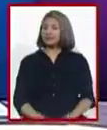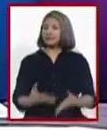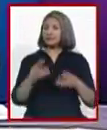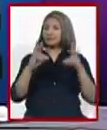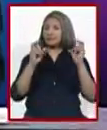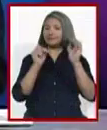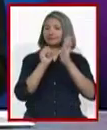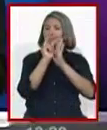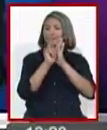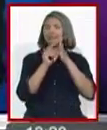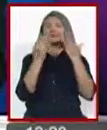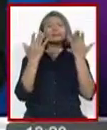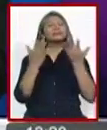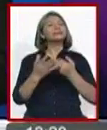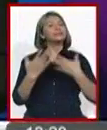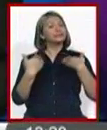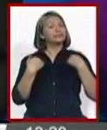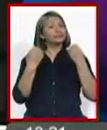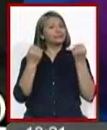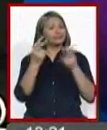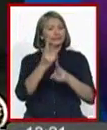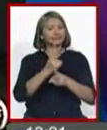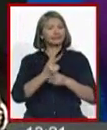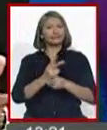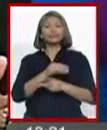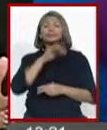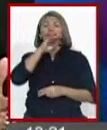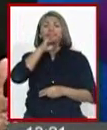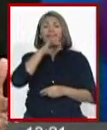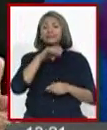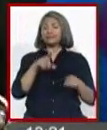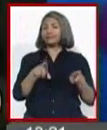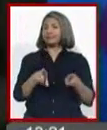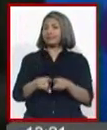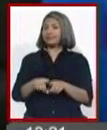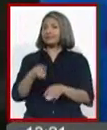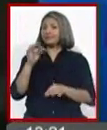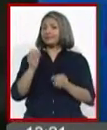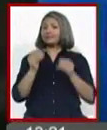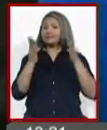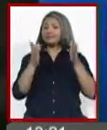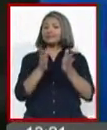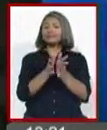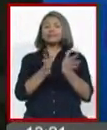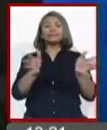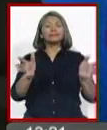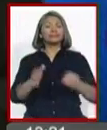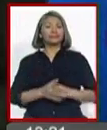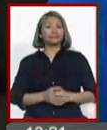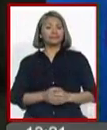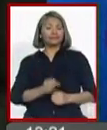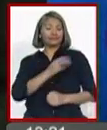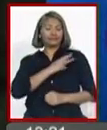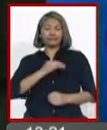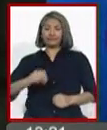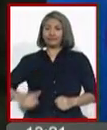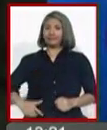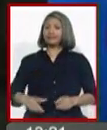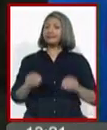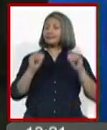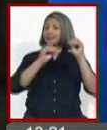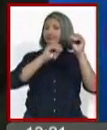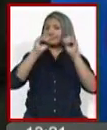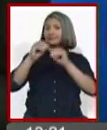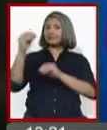Vamos a hablar sobre esas imágenes porque tienen que tener mucho cuidado con la basura, sobre todo si se la bota en espacios públicos. El municipio cruceño ha decidido